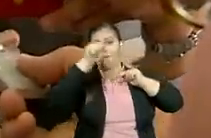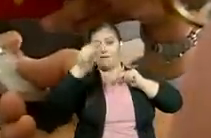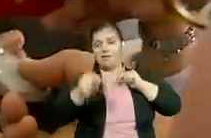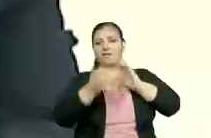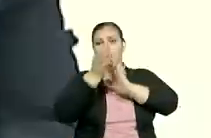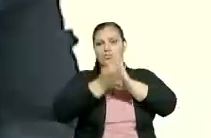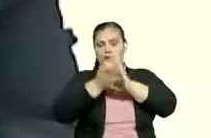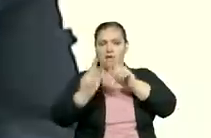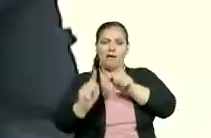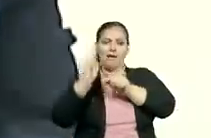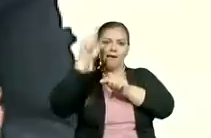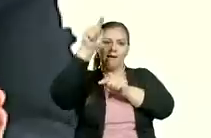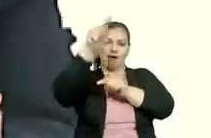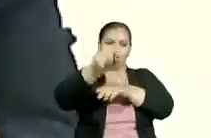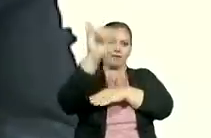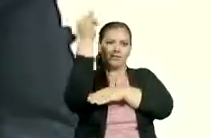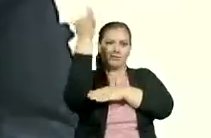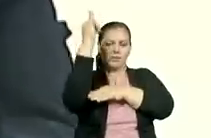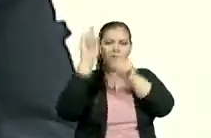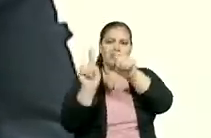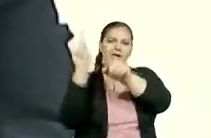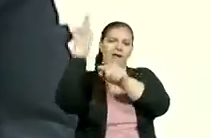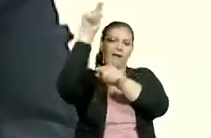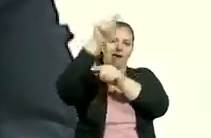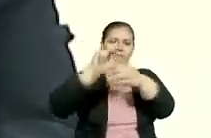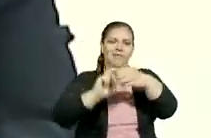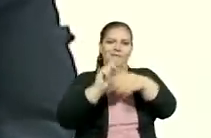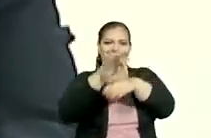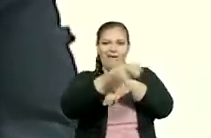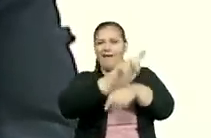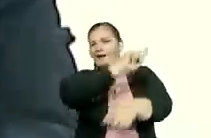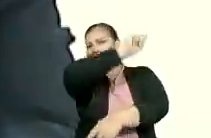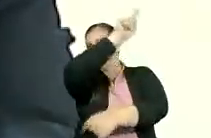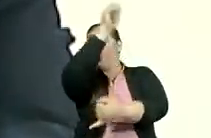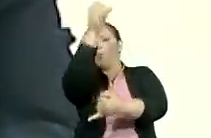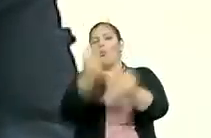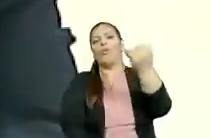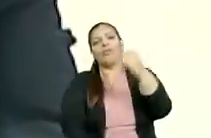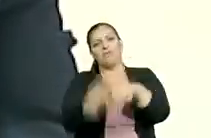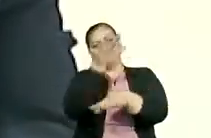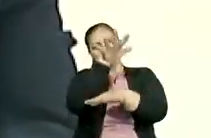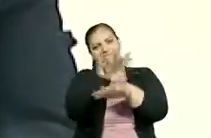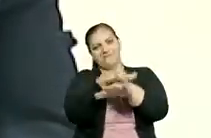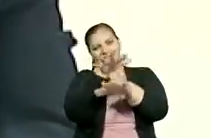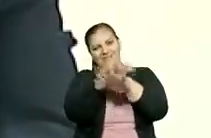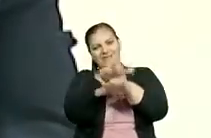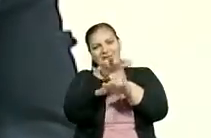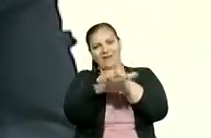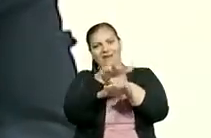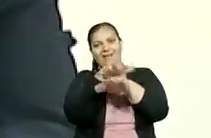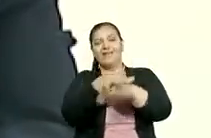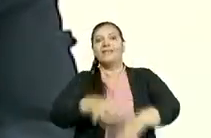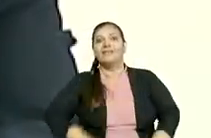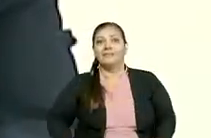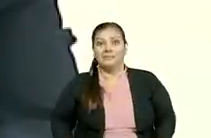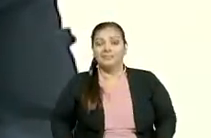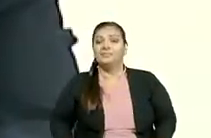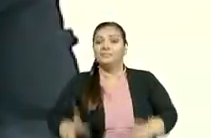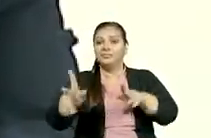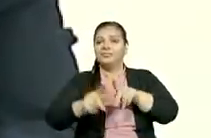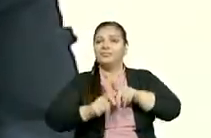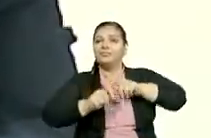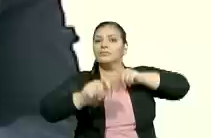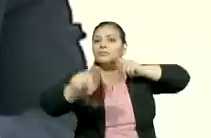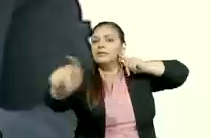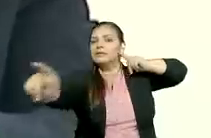Lodorán Yahuachi, siempre pasarían por dos peajes. La vía tiene 44 kilómetros, que incluye 4 tramos y